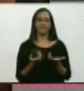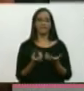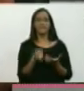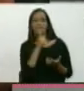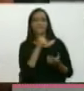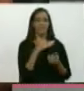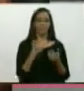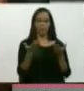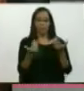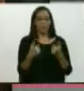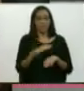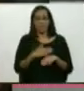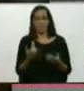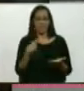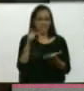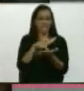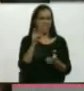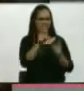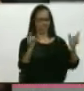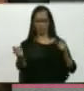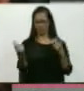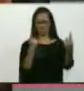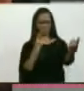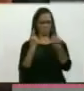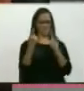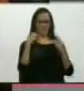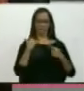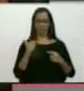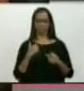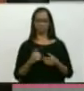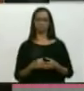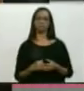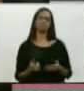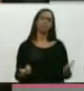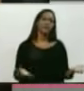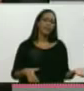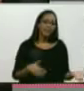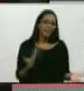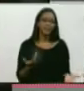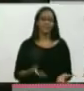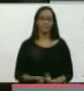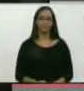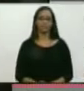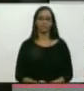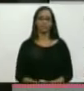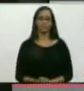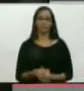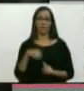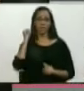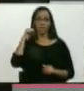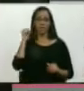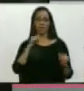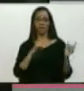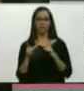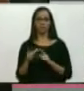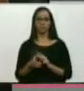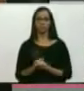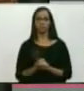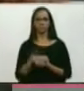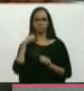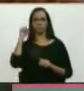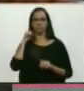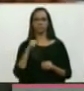vino a recibir? ¿Pero por qué me vinieron a recibir estos personajes aquí a Canadá? Se arrecha el tipo. Tenemos el video ya, señor. Vamos al